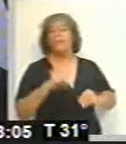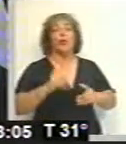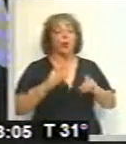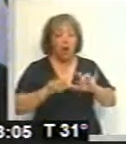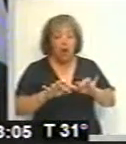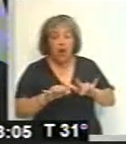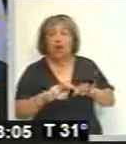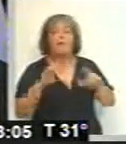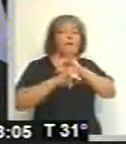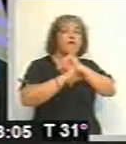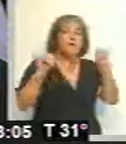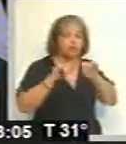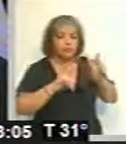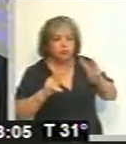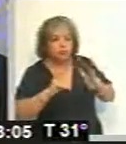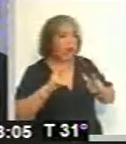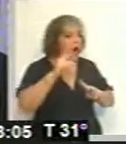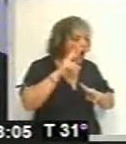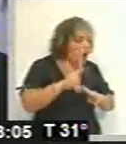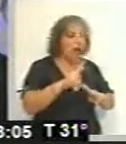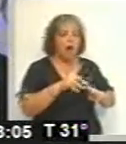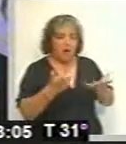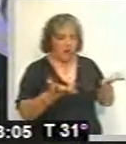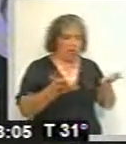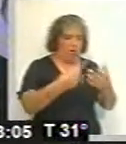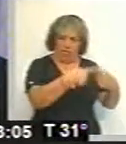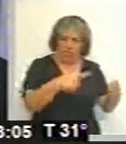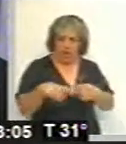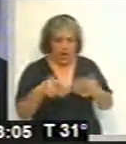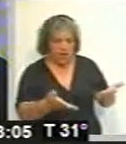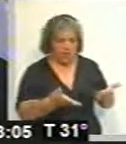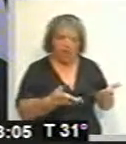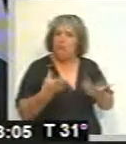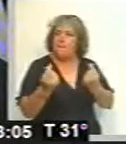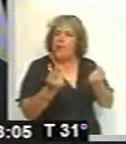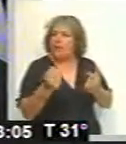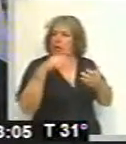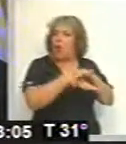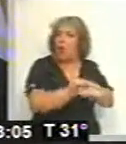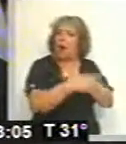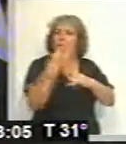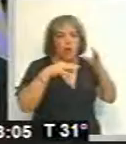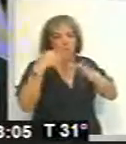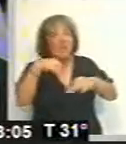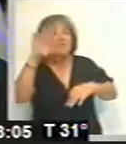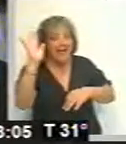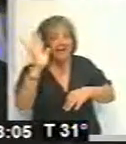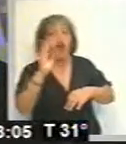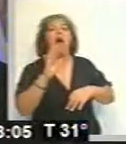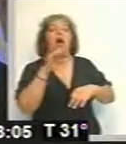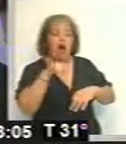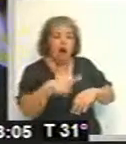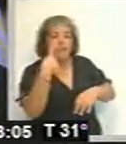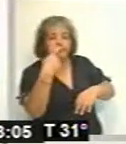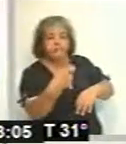de información se ve que no es compatible lo que retienen con las ventas efectuadas. Entonces a partir de ahí